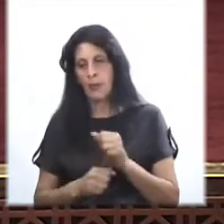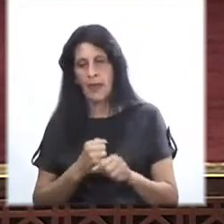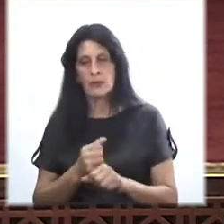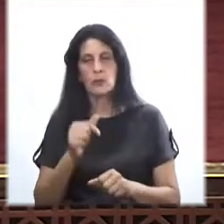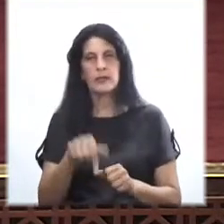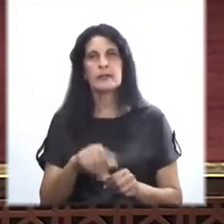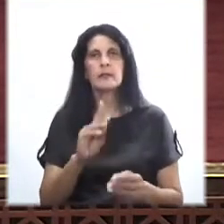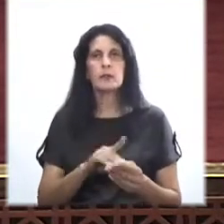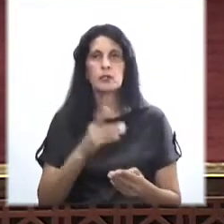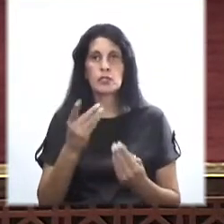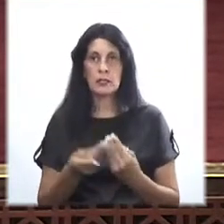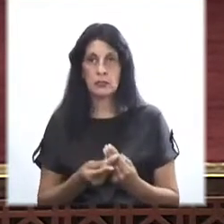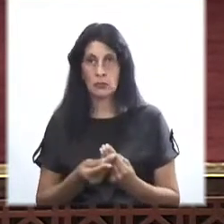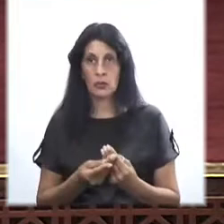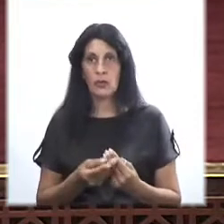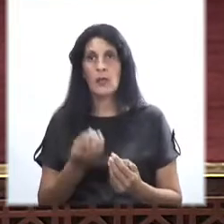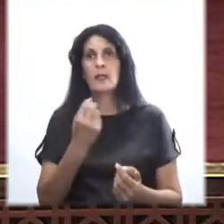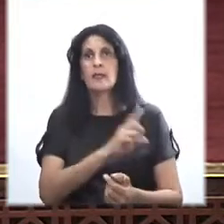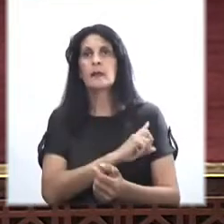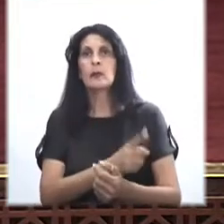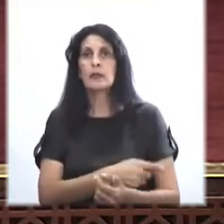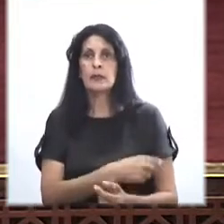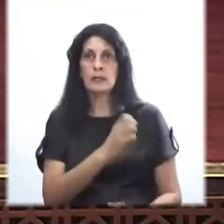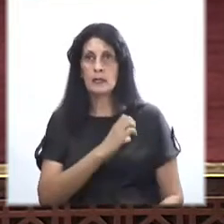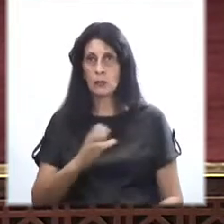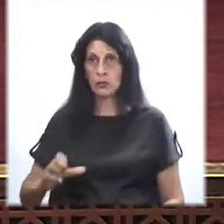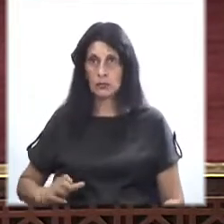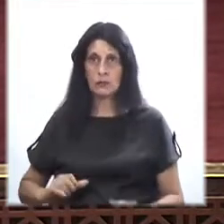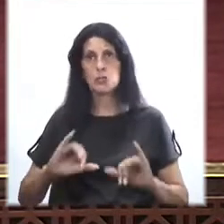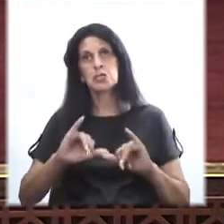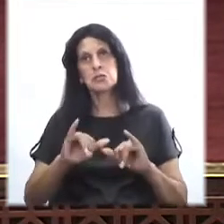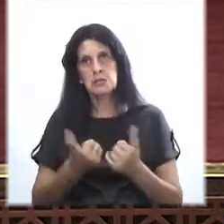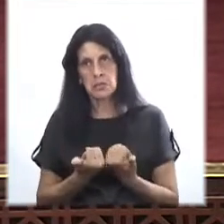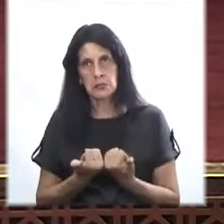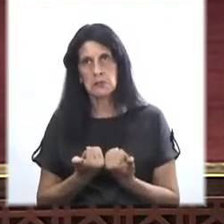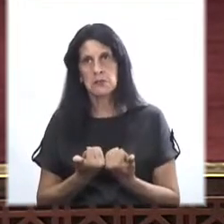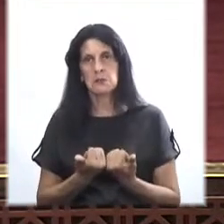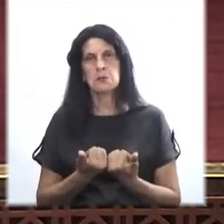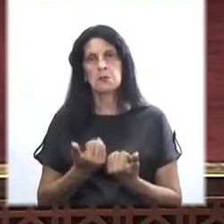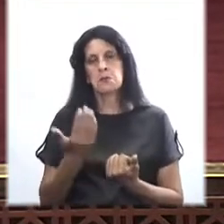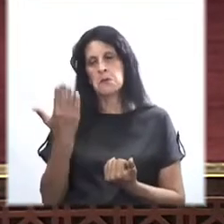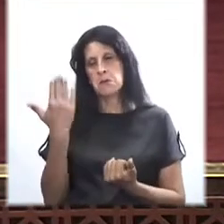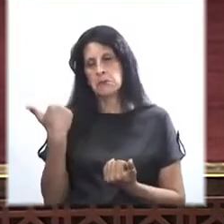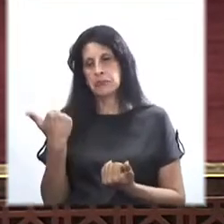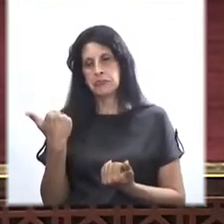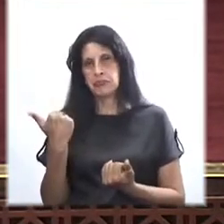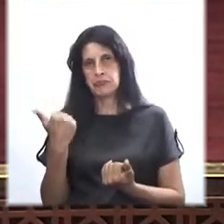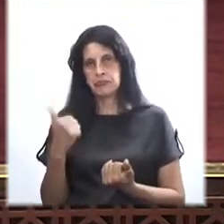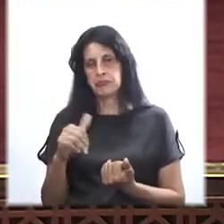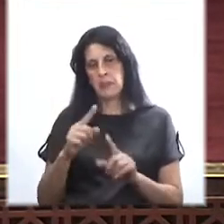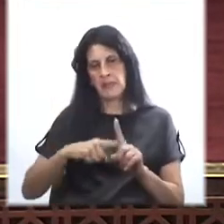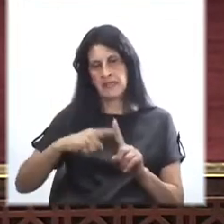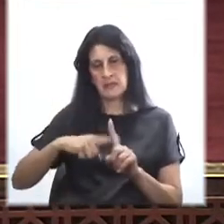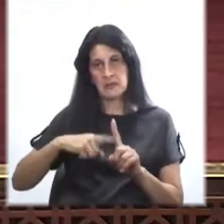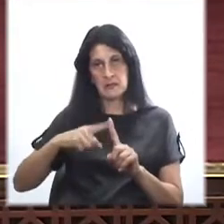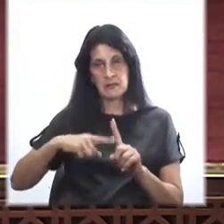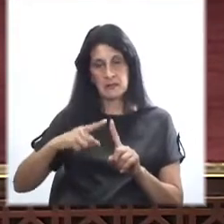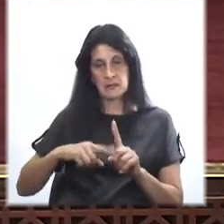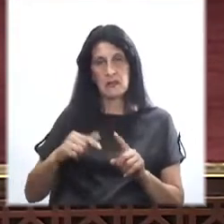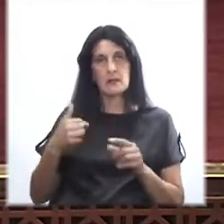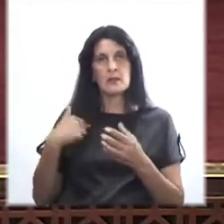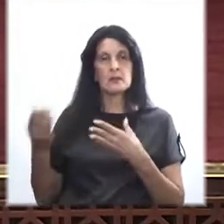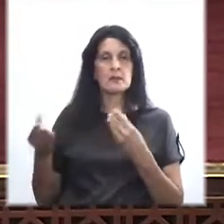proyecto del Poder Ejecutivo ya ha entrado hace un par de meses y hemos recibido